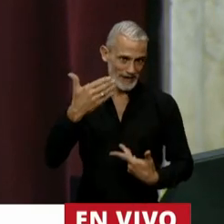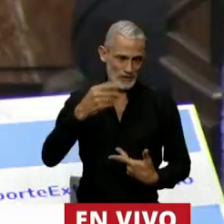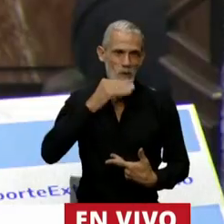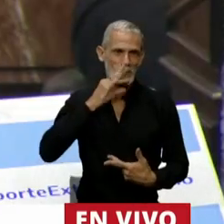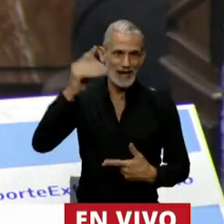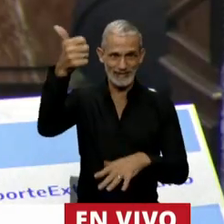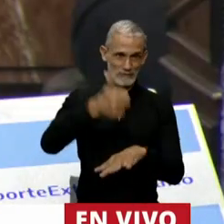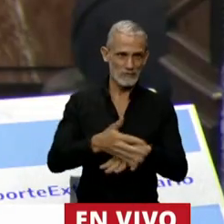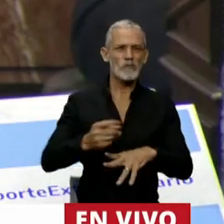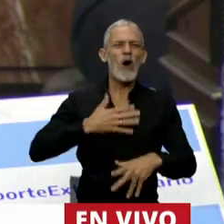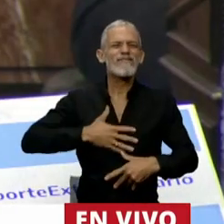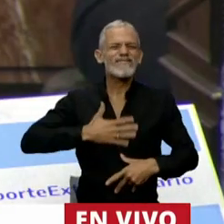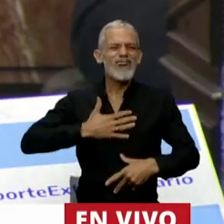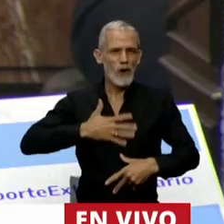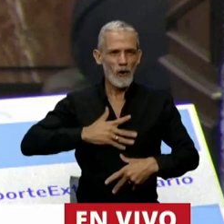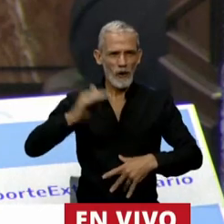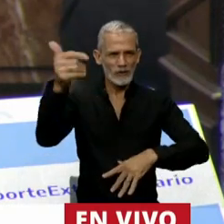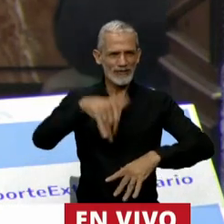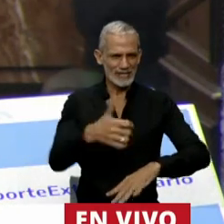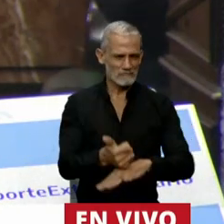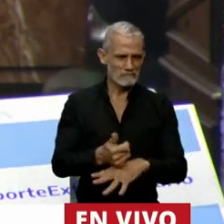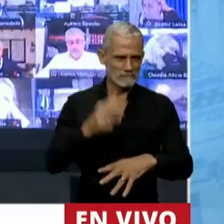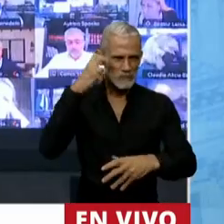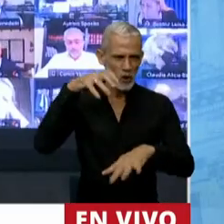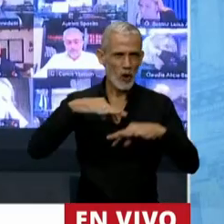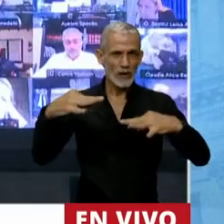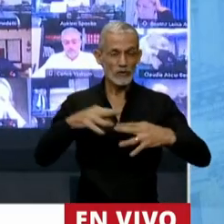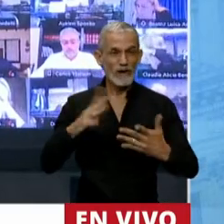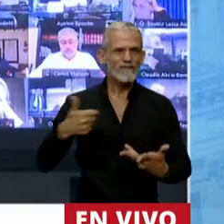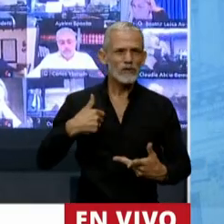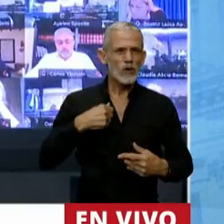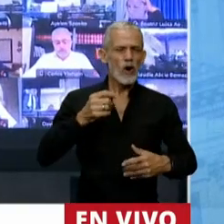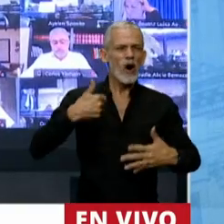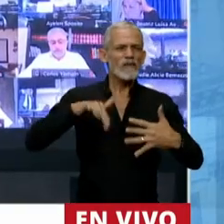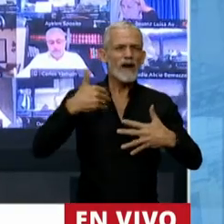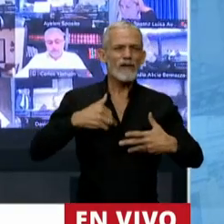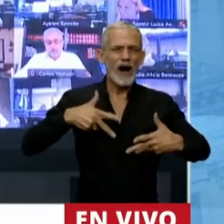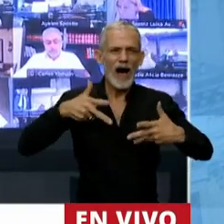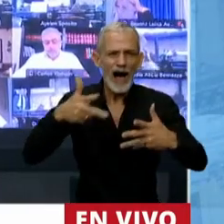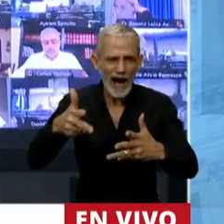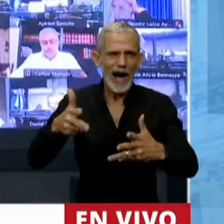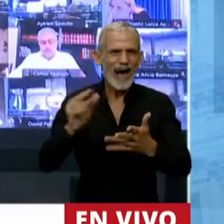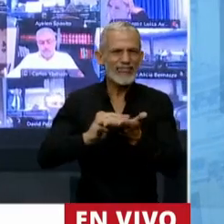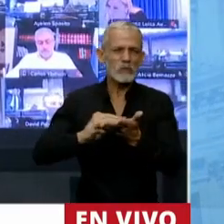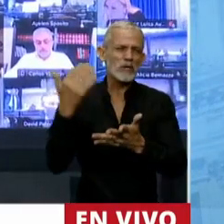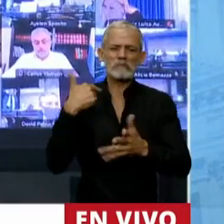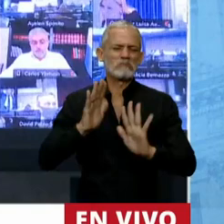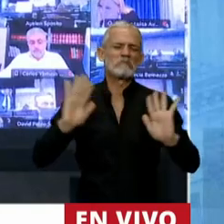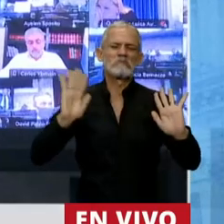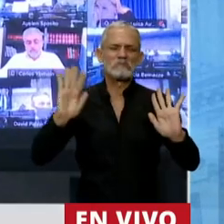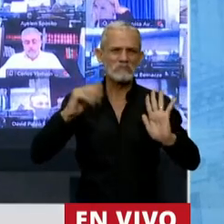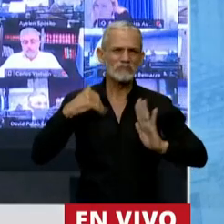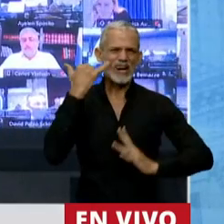contentos. Arranco así porque la verdad que me había tentado de contestarle al diputado Metralleta, pero la verdad que no vale la pena porque ya es